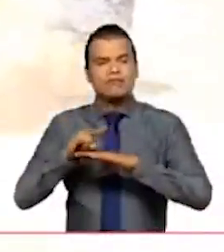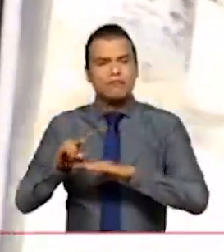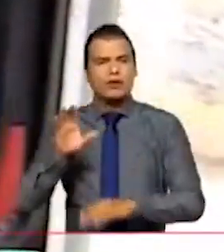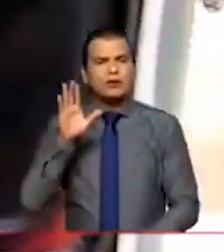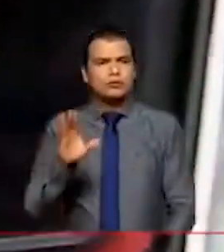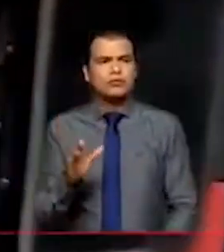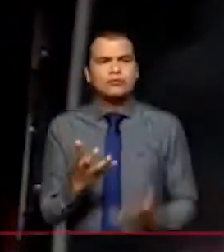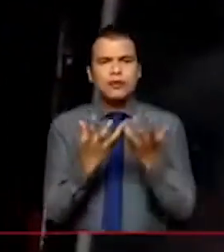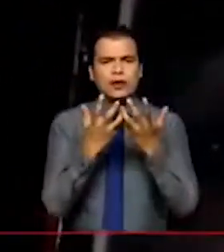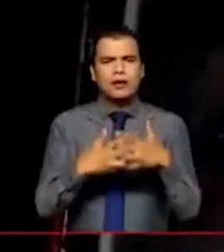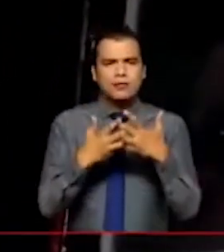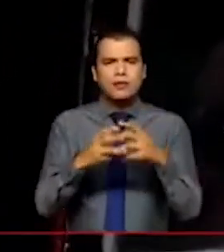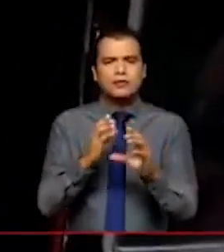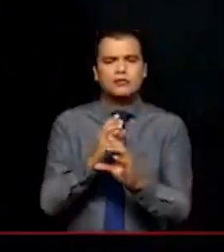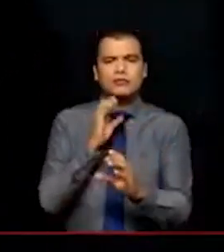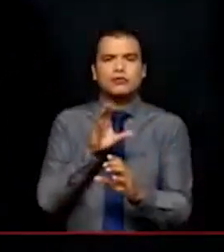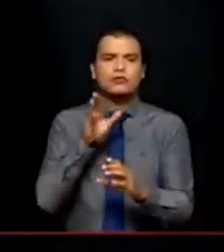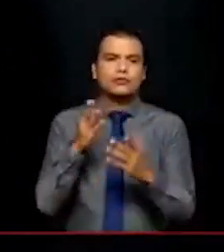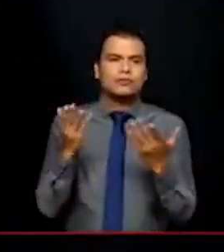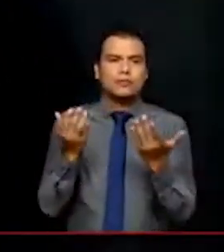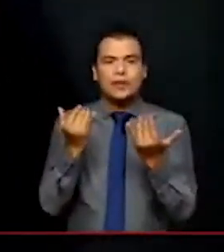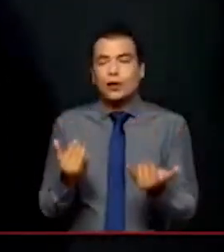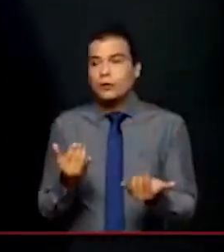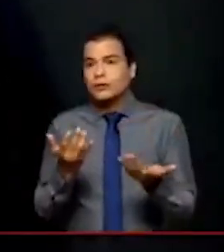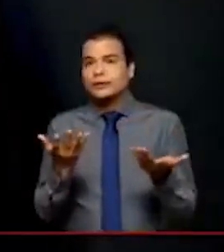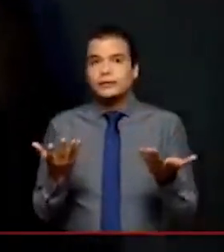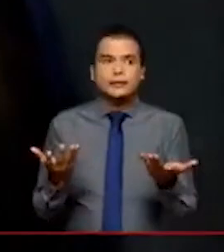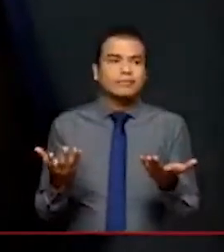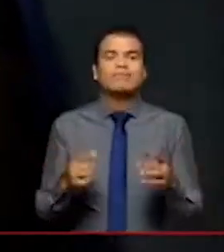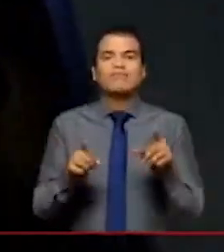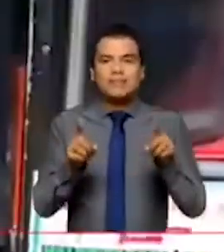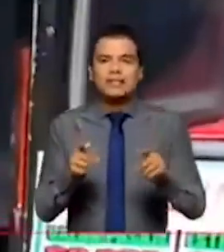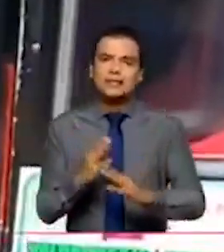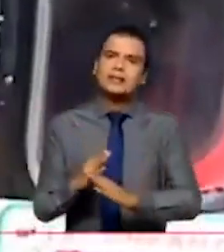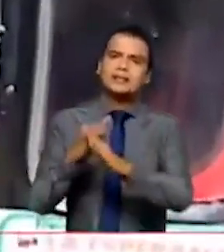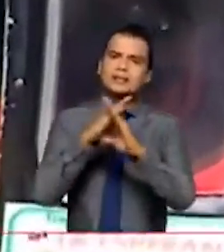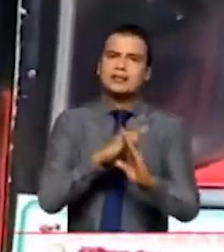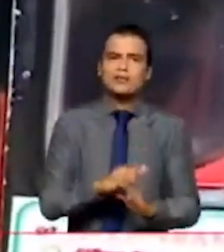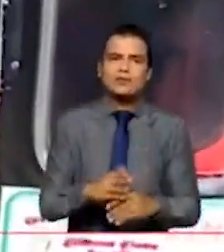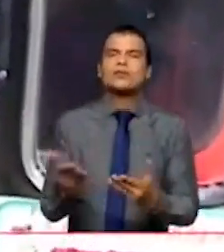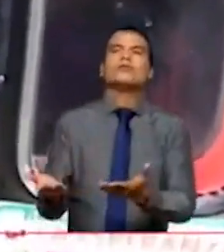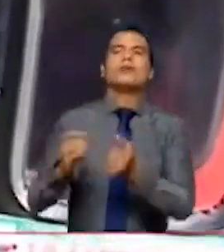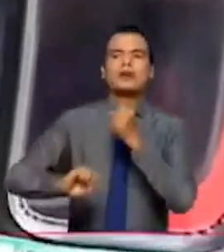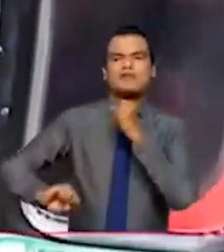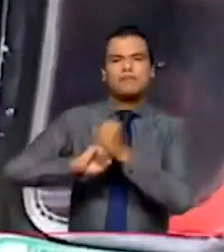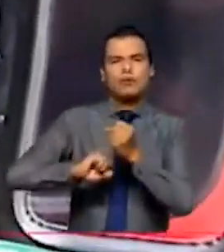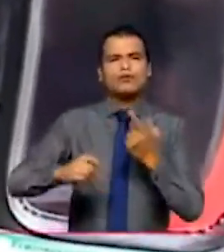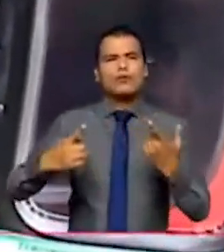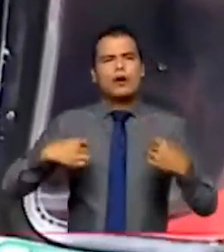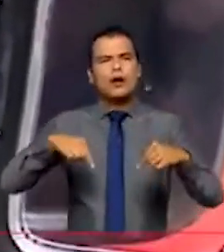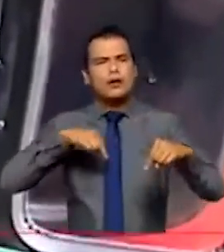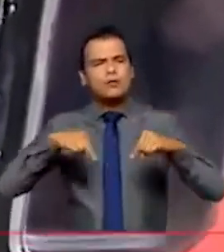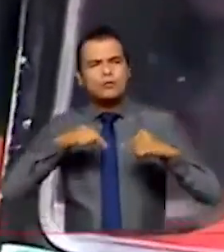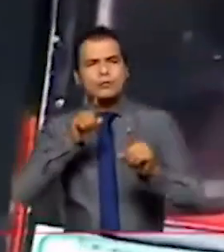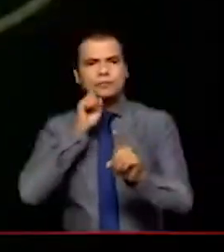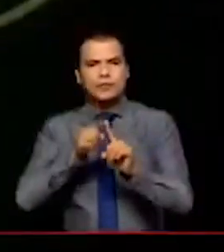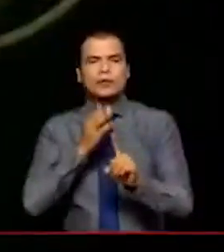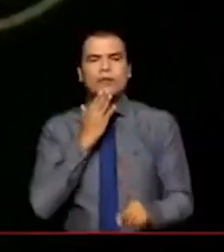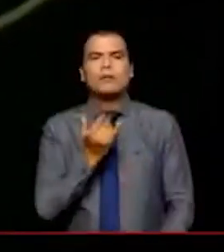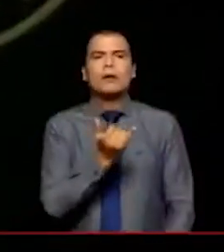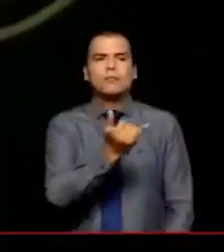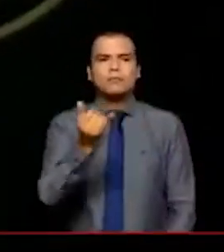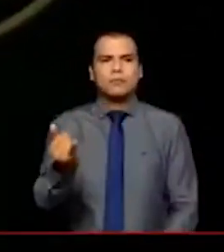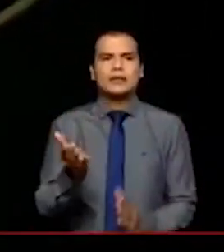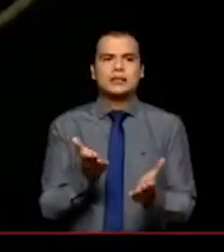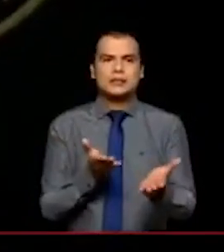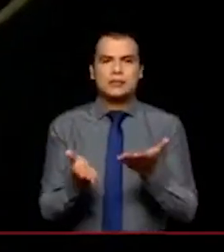Las empresas de transporte urbano han tenido que extremar sus medidas de seguridad y pedir el apoyo a las autoridades para prestar el servicio, pues